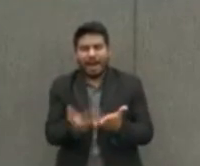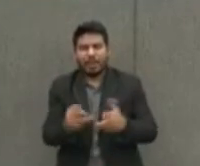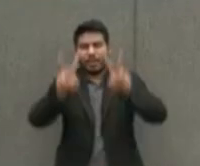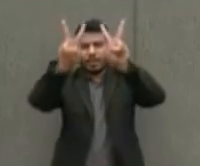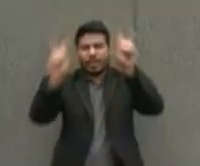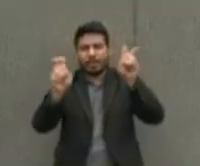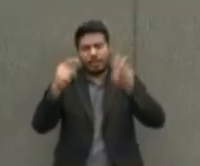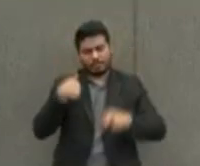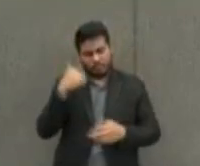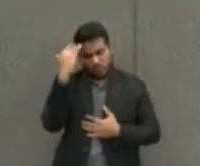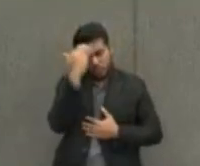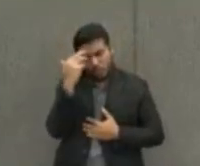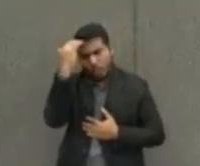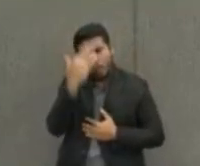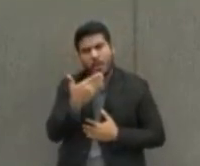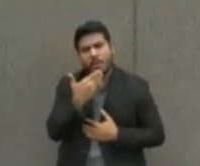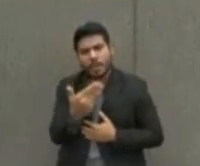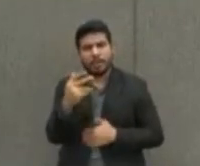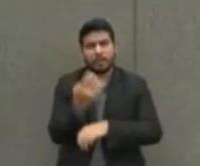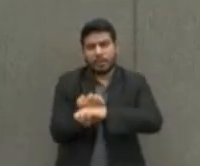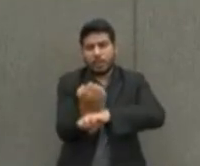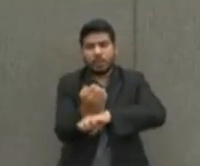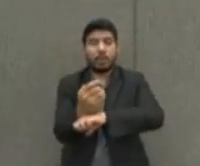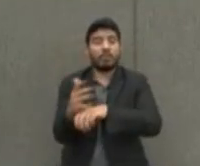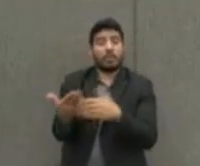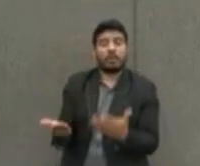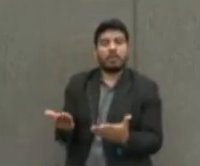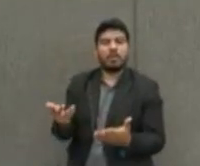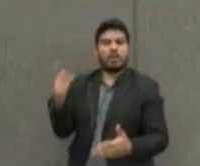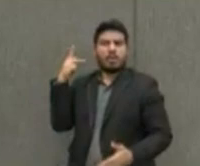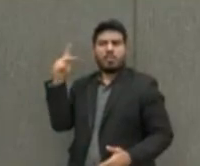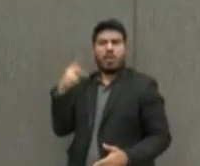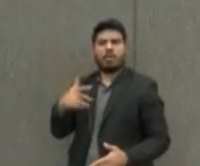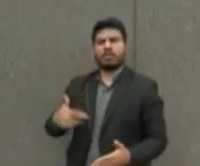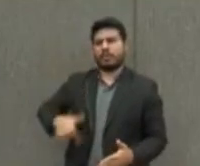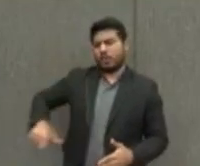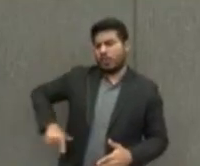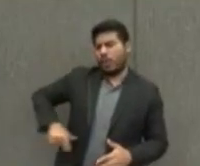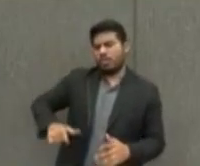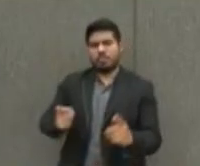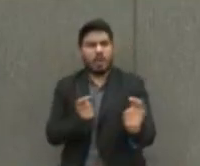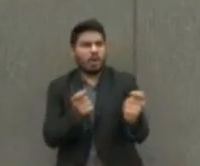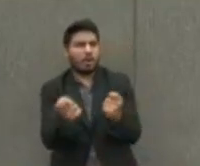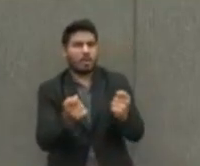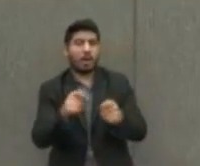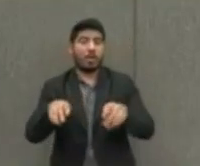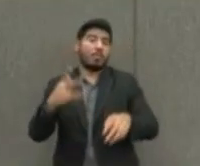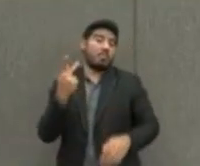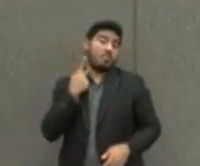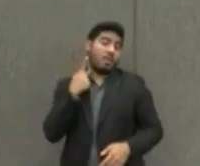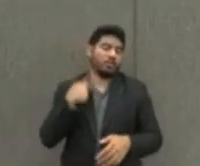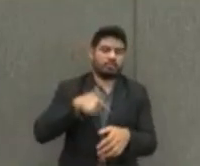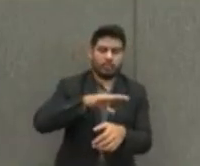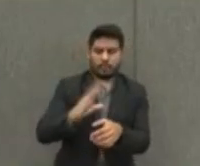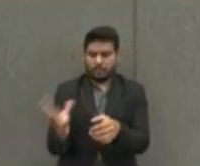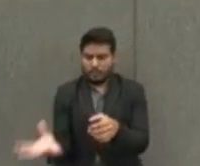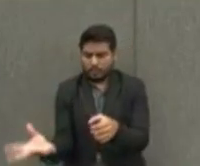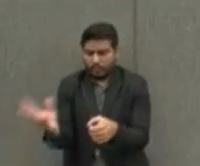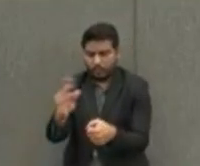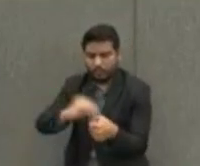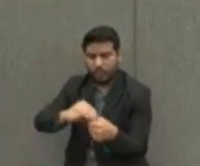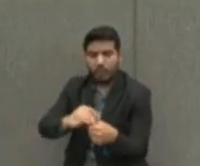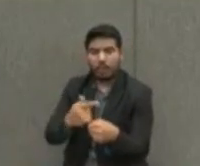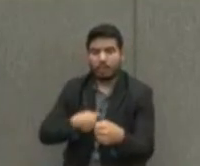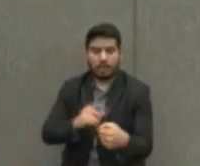se da en un estado que es gobernado con una visión política incluyente de alianzas y